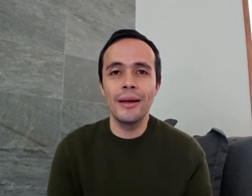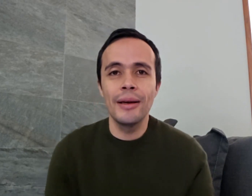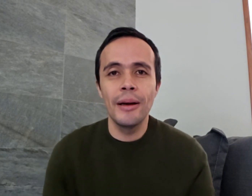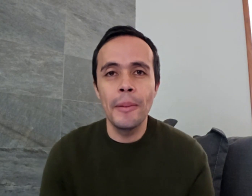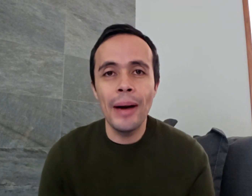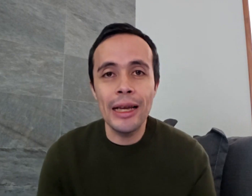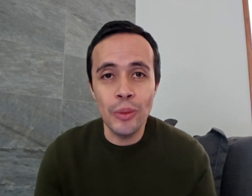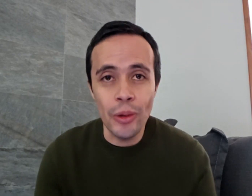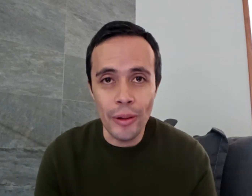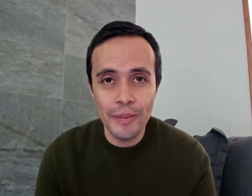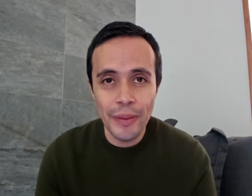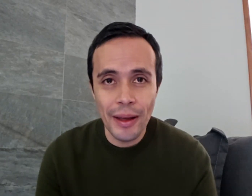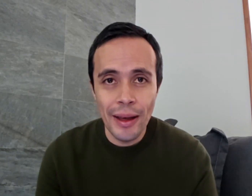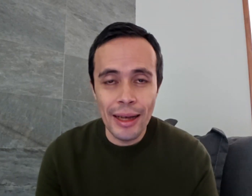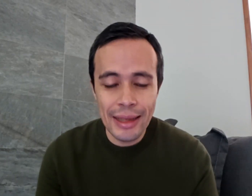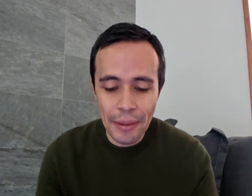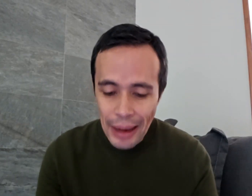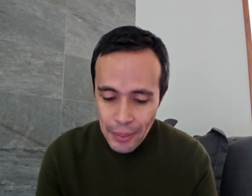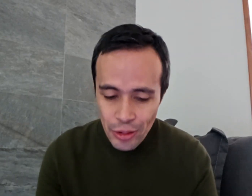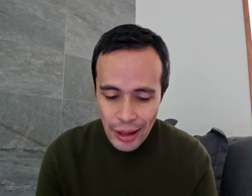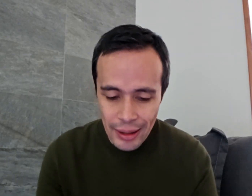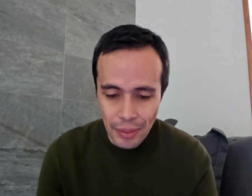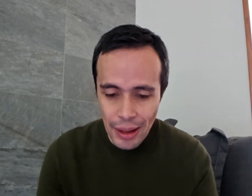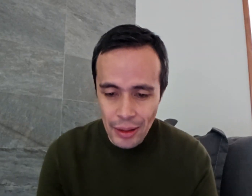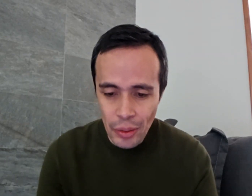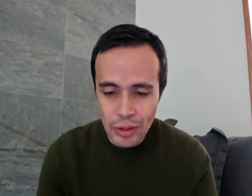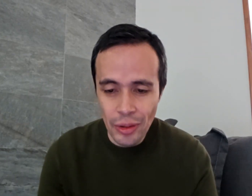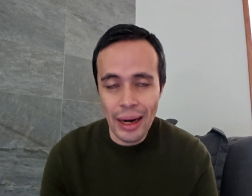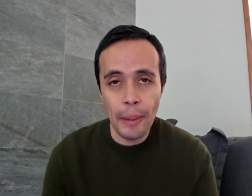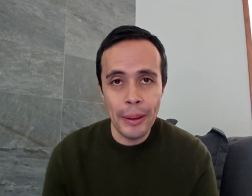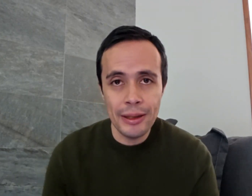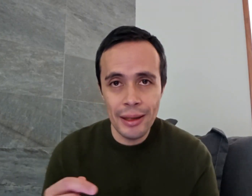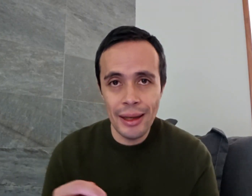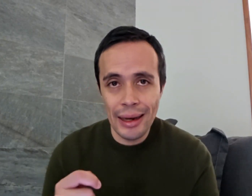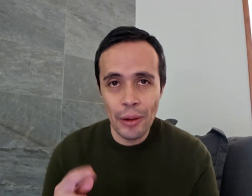construir más muro. Así que veremos en qué termina todo esto. La presidenta Claudia